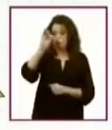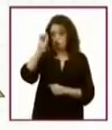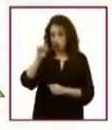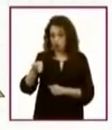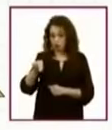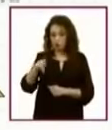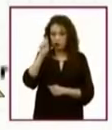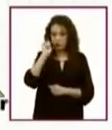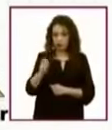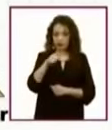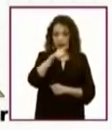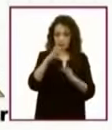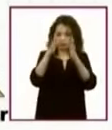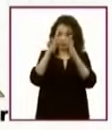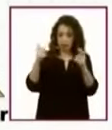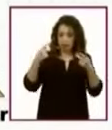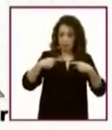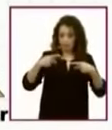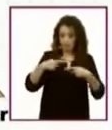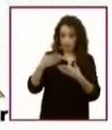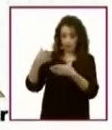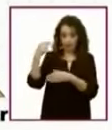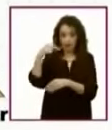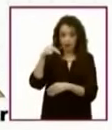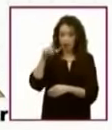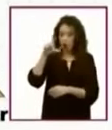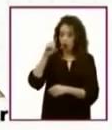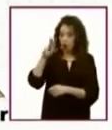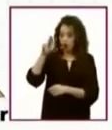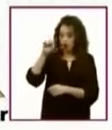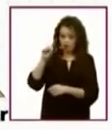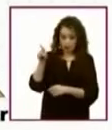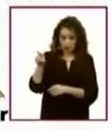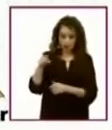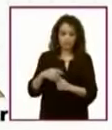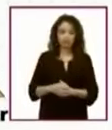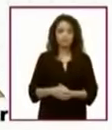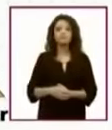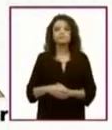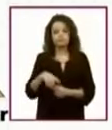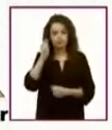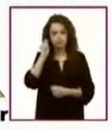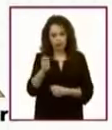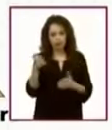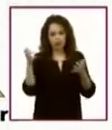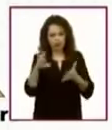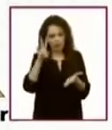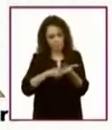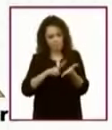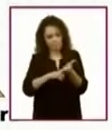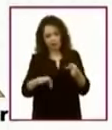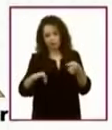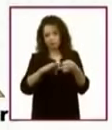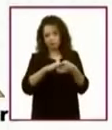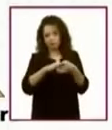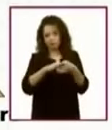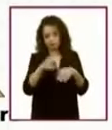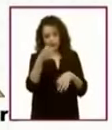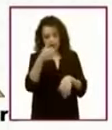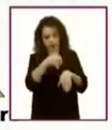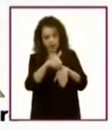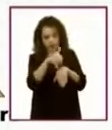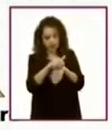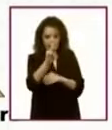naturalista francés Georges-Louis Leclerc, conde de Buffon, permite obtener un valor aproximado del número